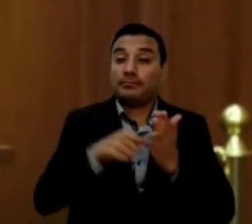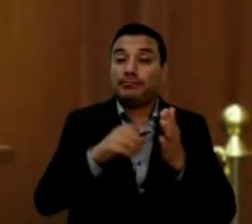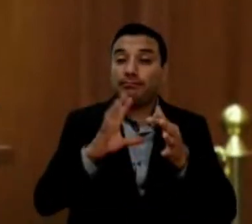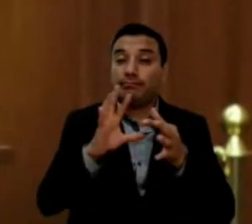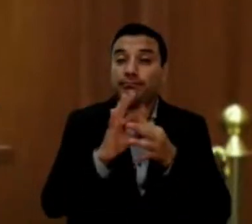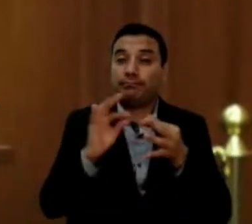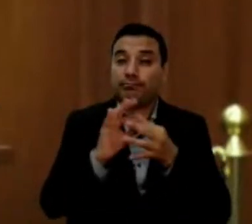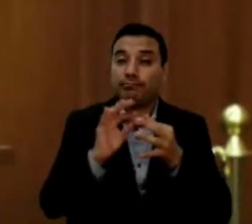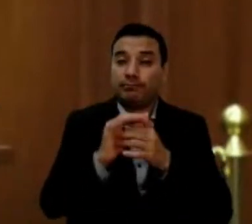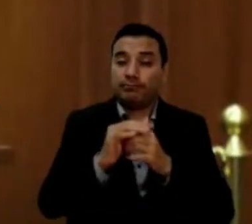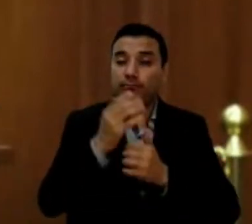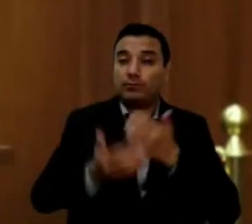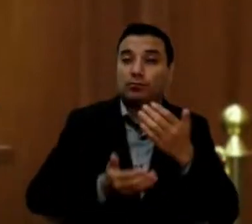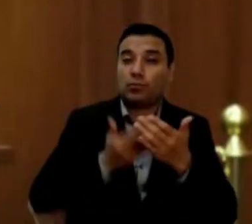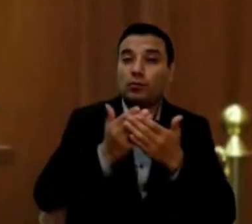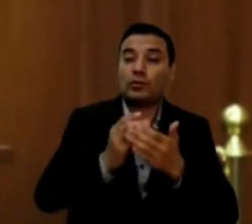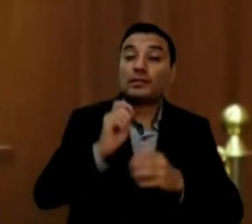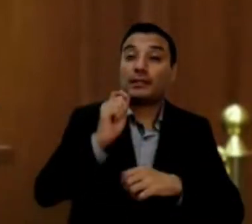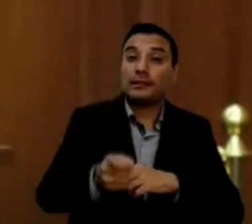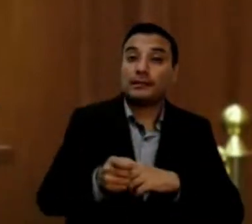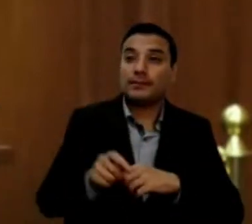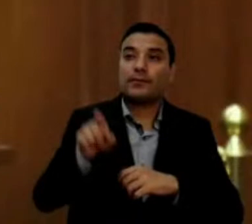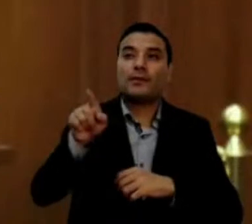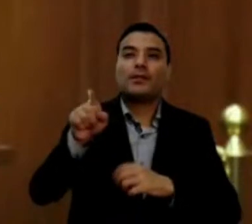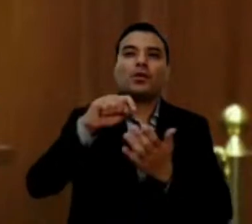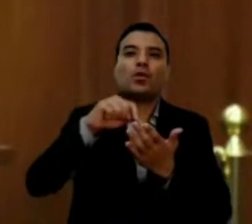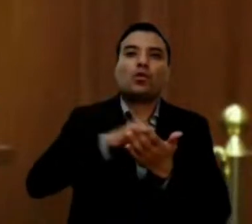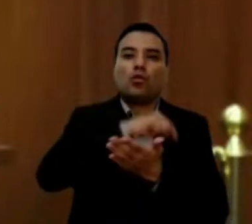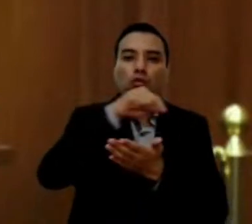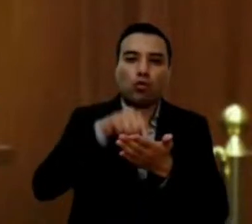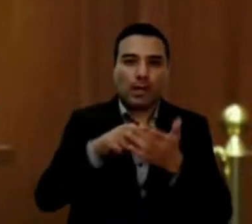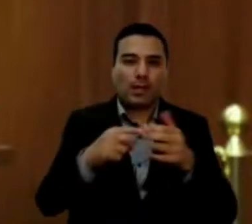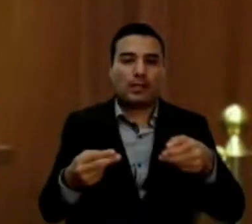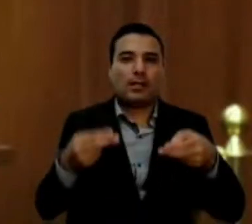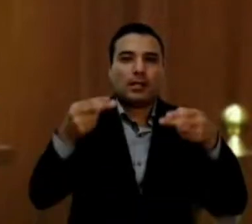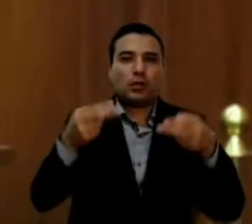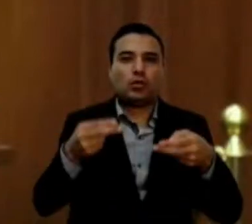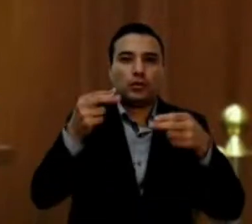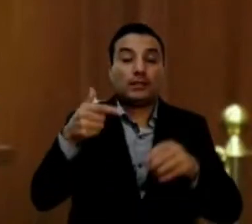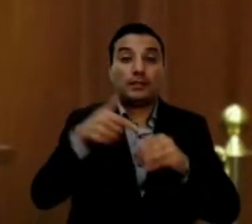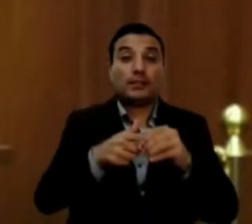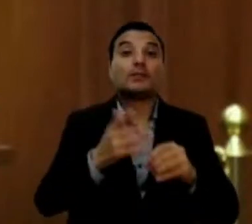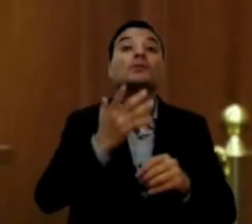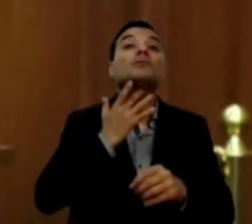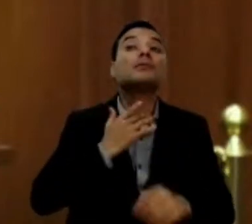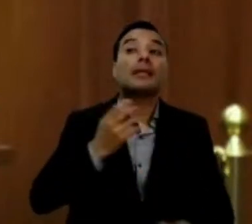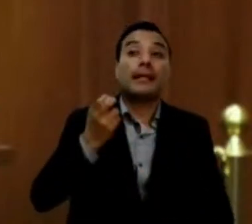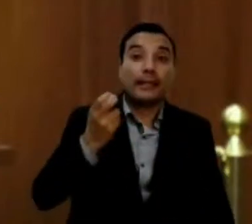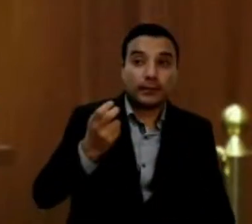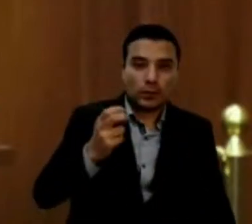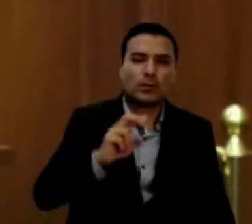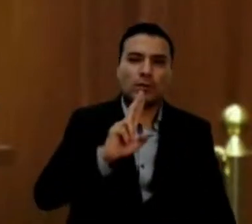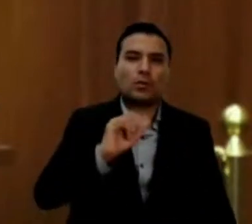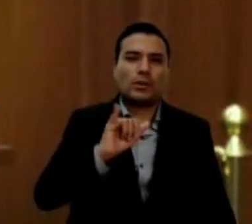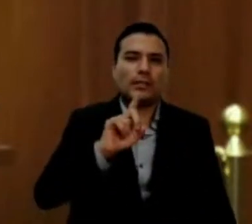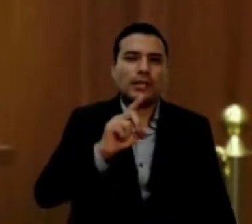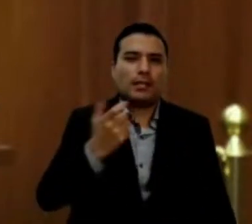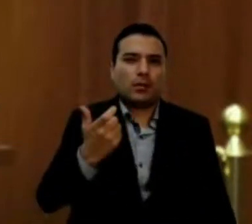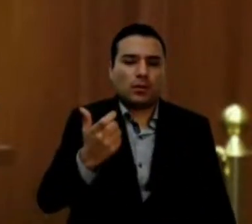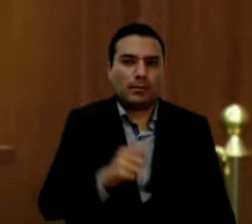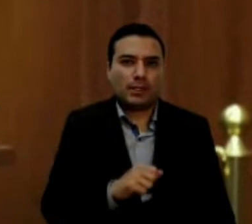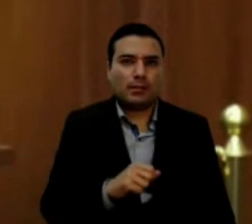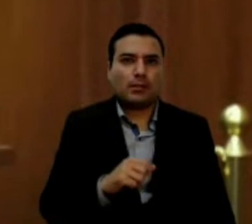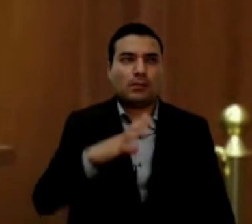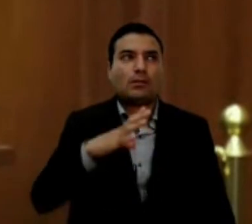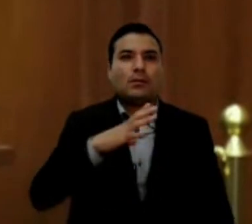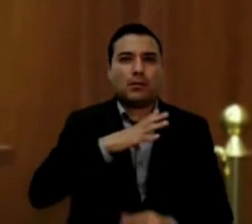la presente iniciativa, la estación, establecimiento, expendio o lugar donde se comercializa gasolina es una unidad económica, las